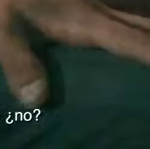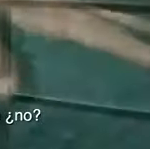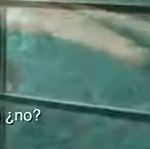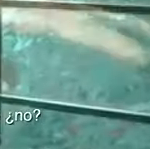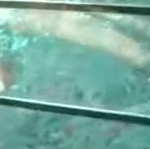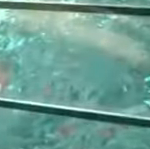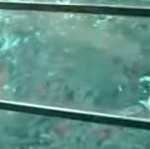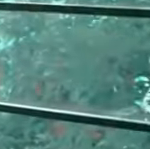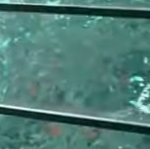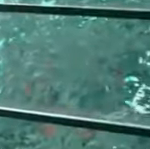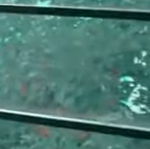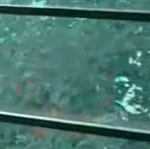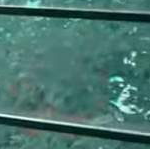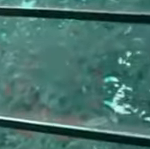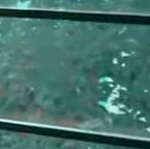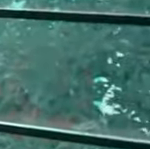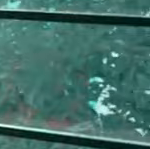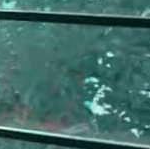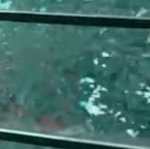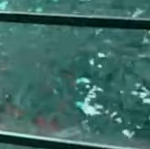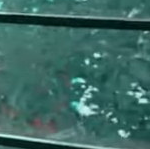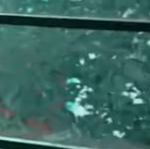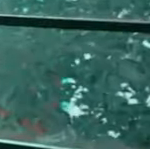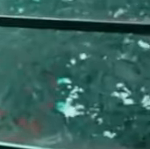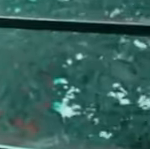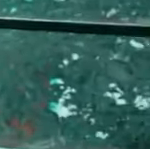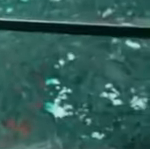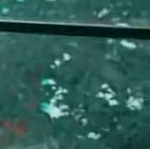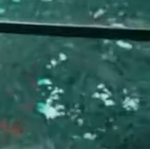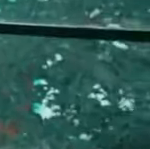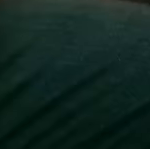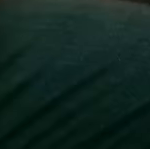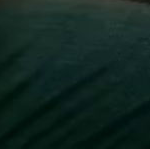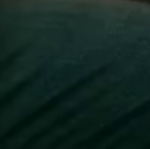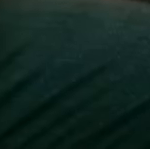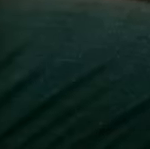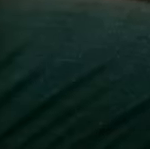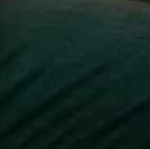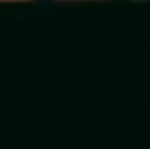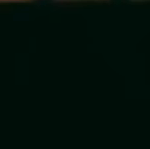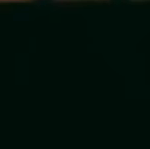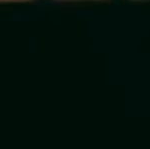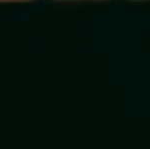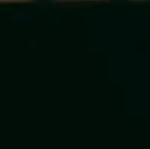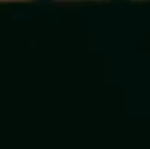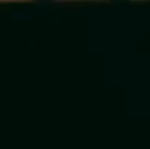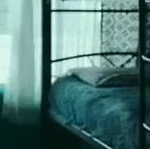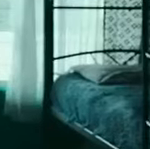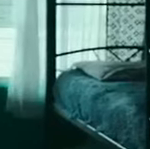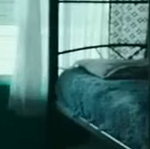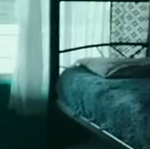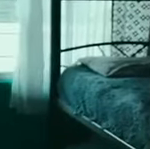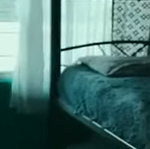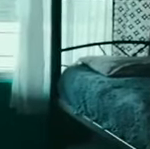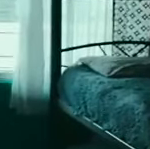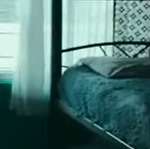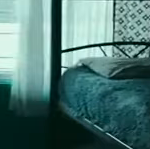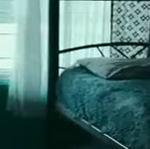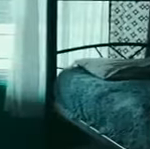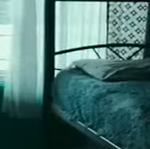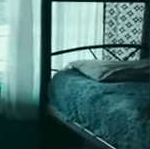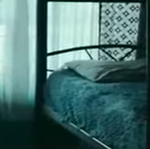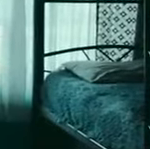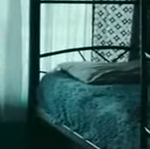atención de un padre, ¿no? Tengo 17 años, estoy aquí por el uso y abuso de las drogas. Me dolía todo el cuerpo, me tienen que